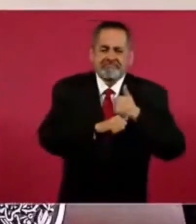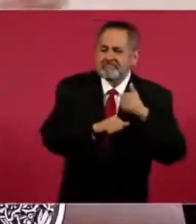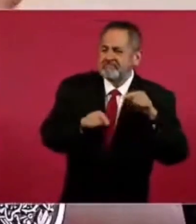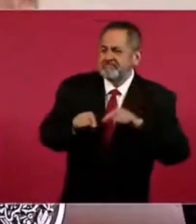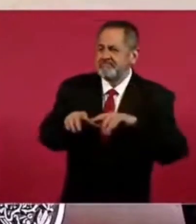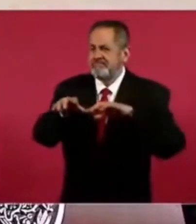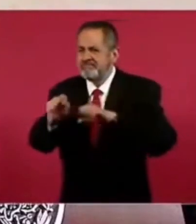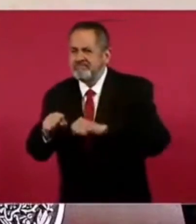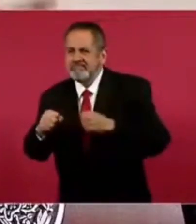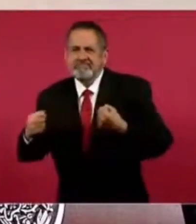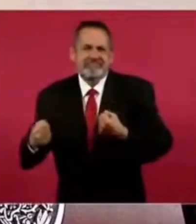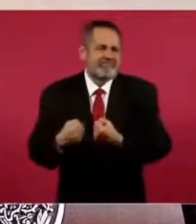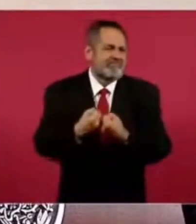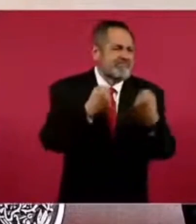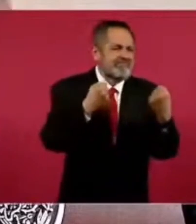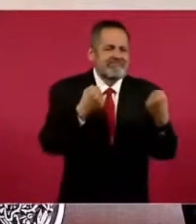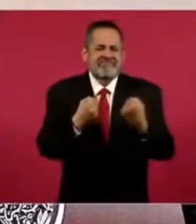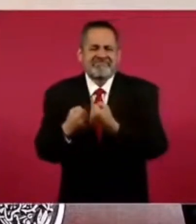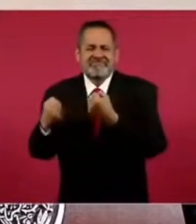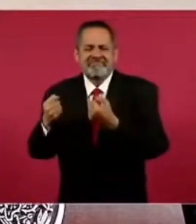Es la policía.